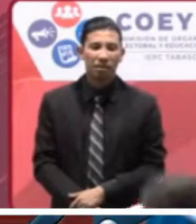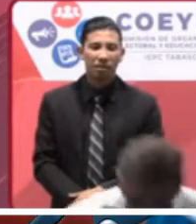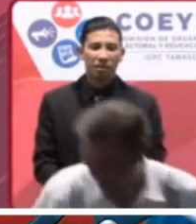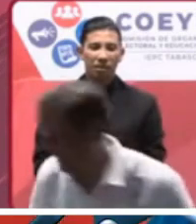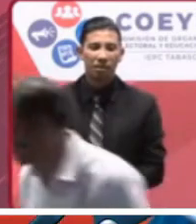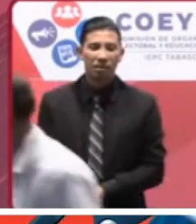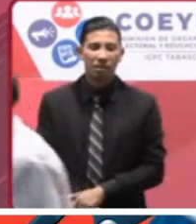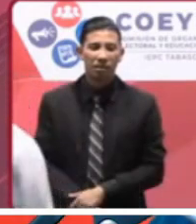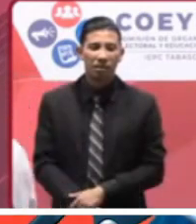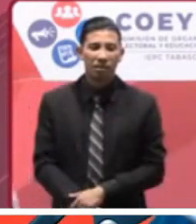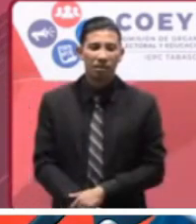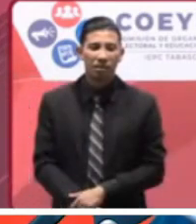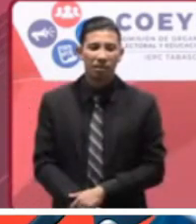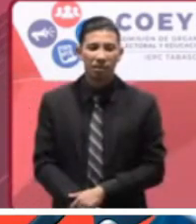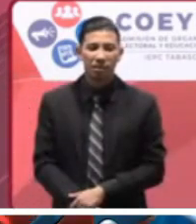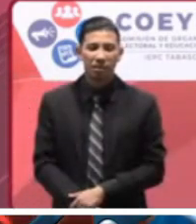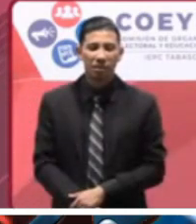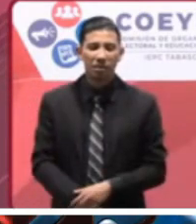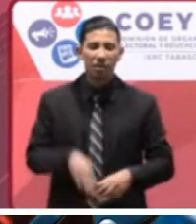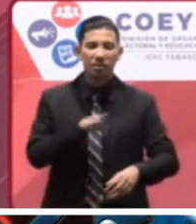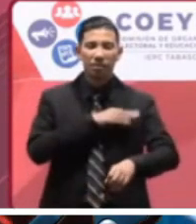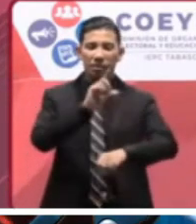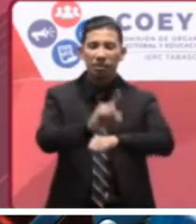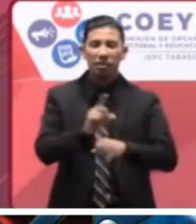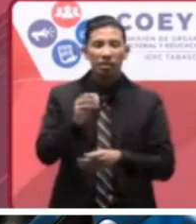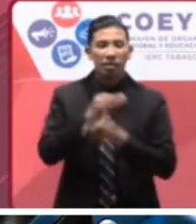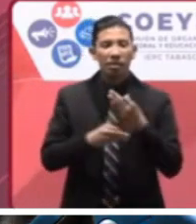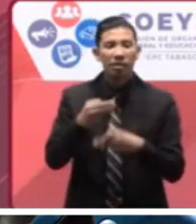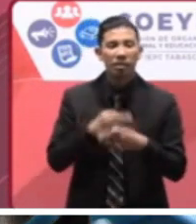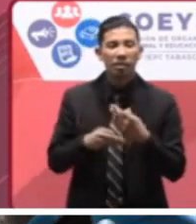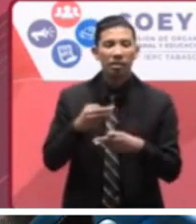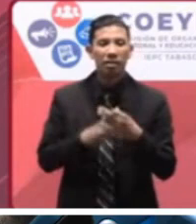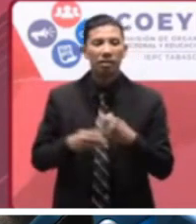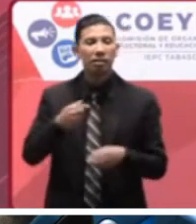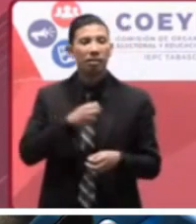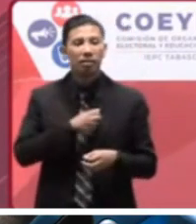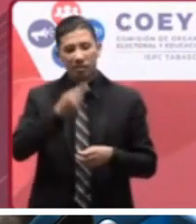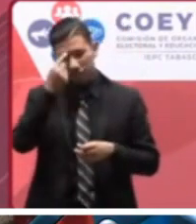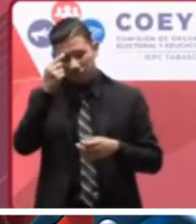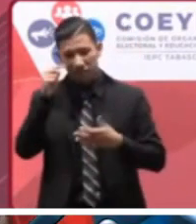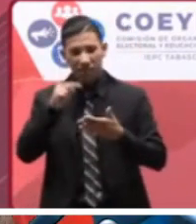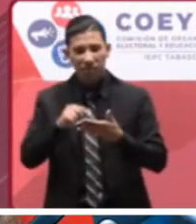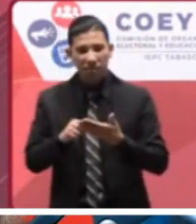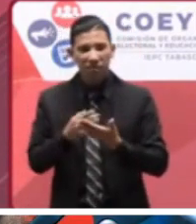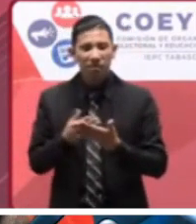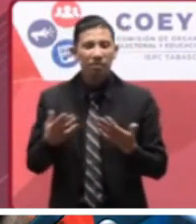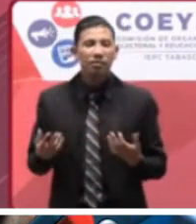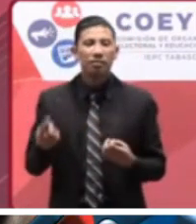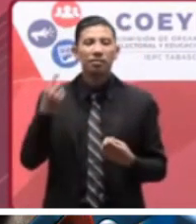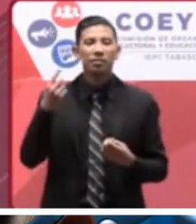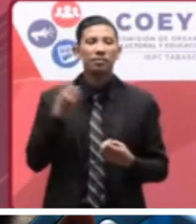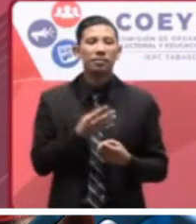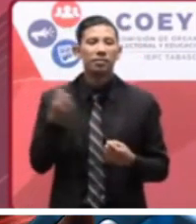Muchas gracias. Muy buenos días a todas y a todos. Y bueno, yo creo que no podemos quedar en un monólogo, ¿verdad? Sino